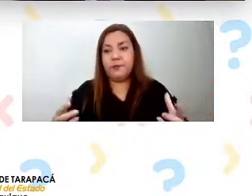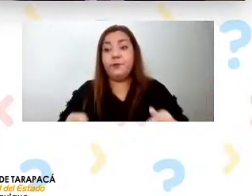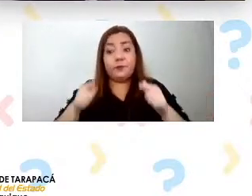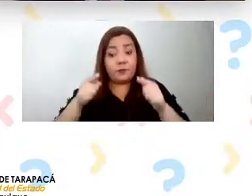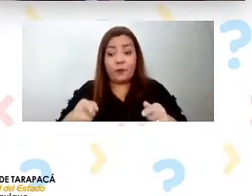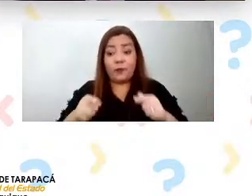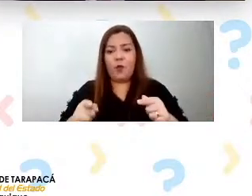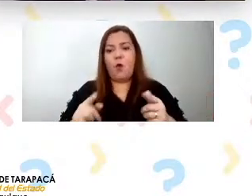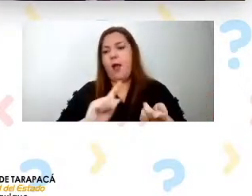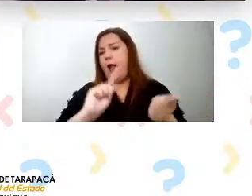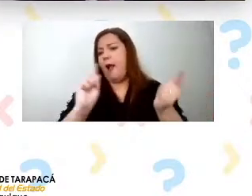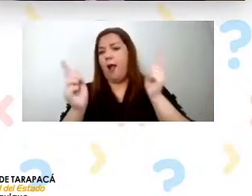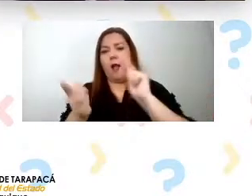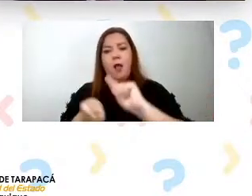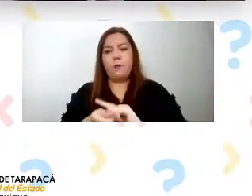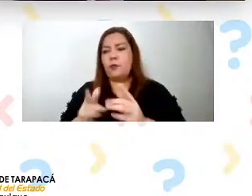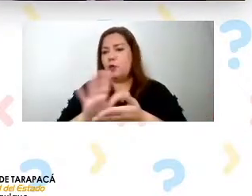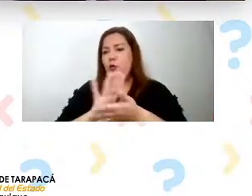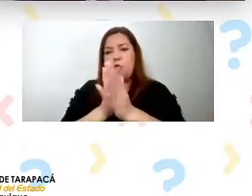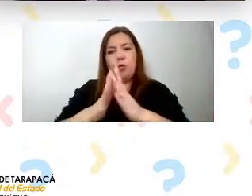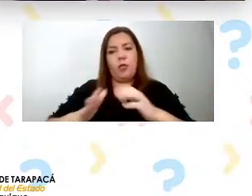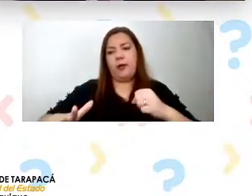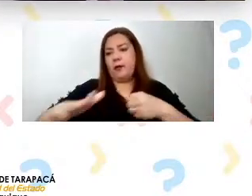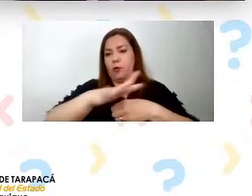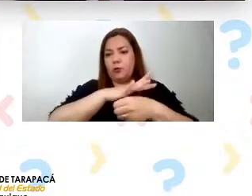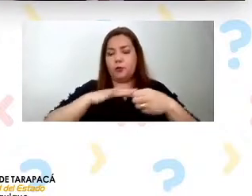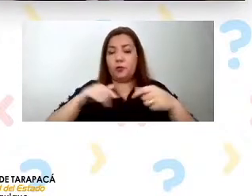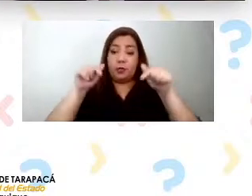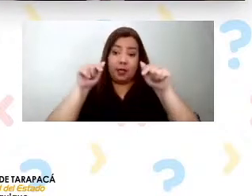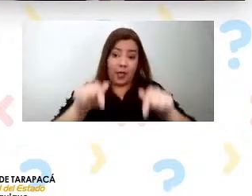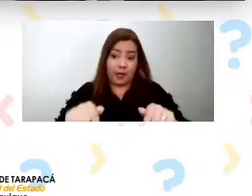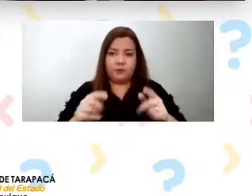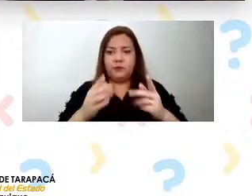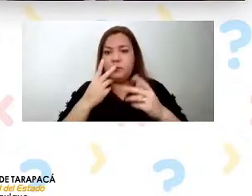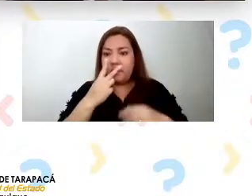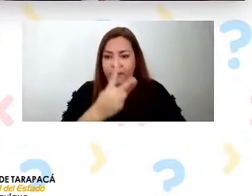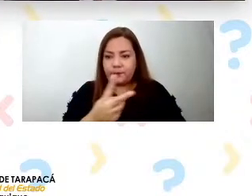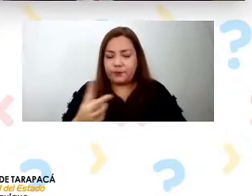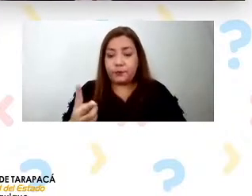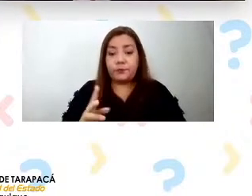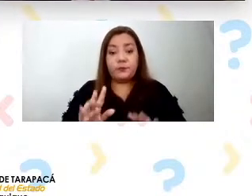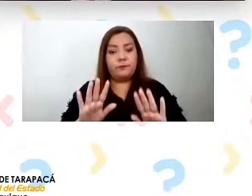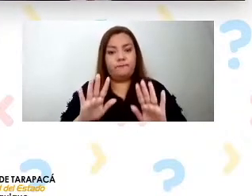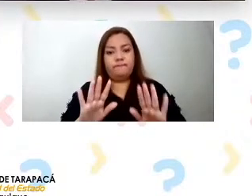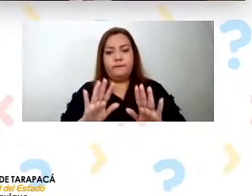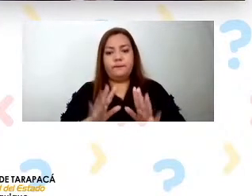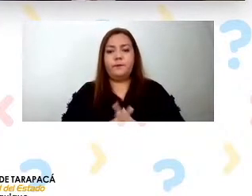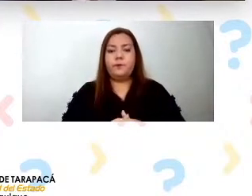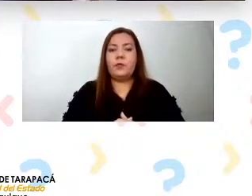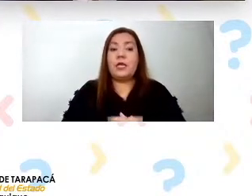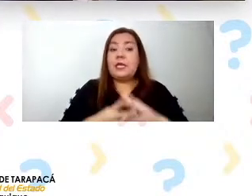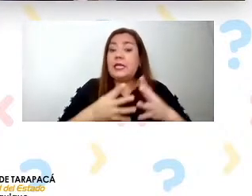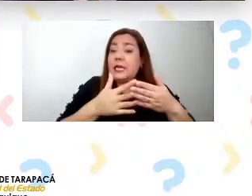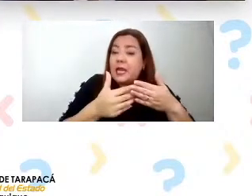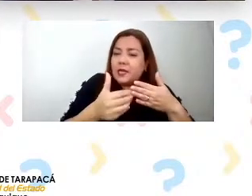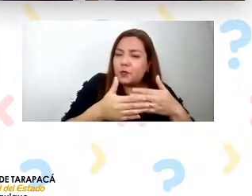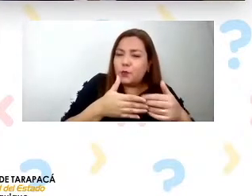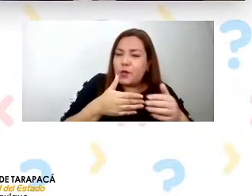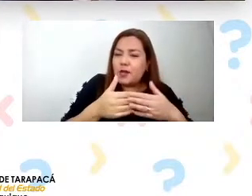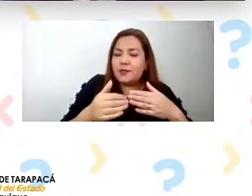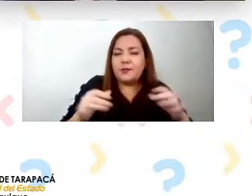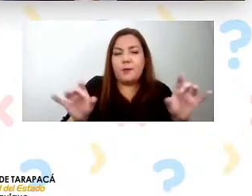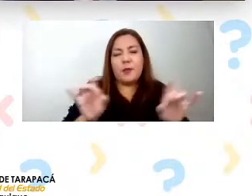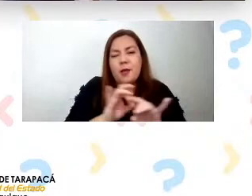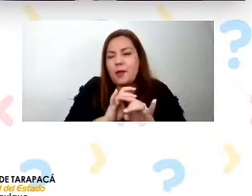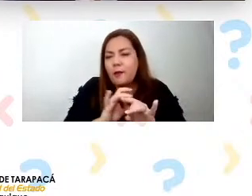cambia todas las condiciones de que existen allí. Sin embargo, la naturaleza